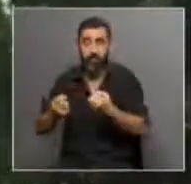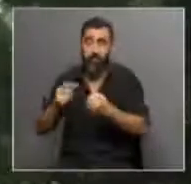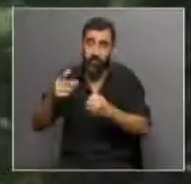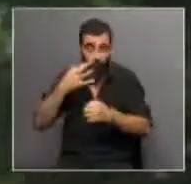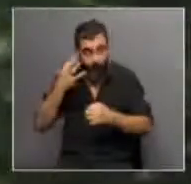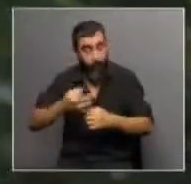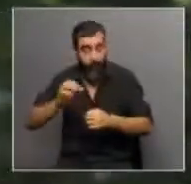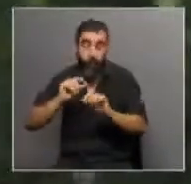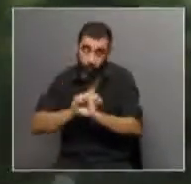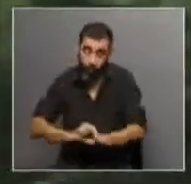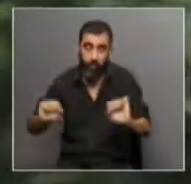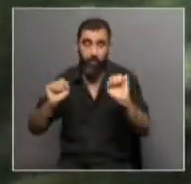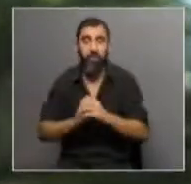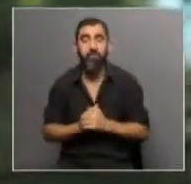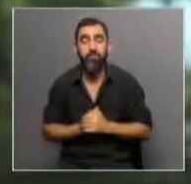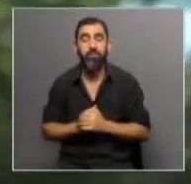es cierto.